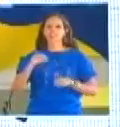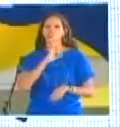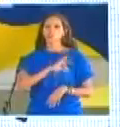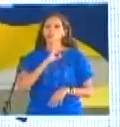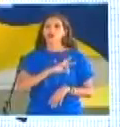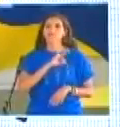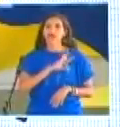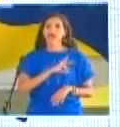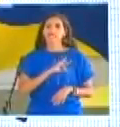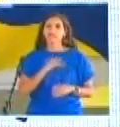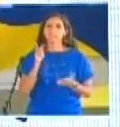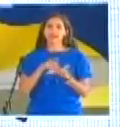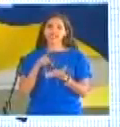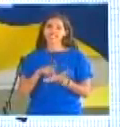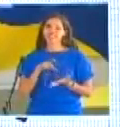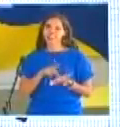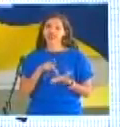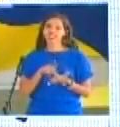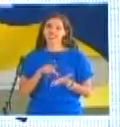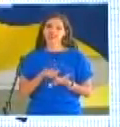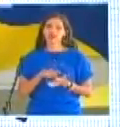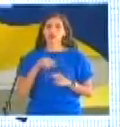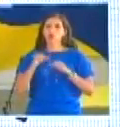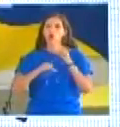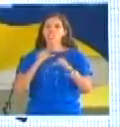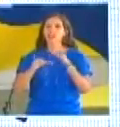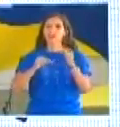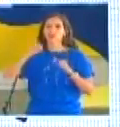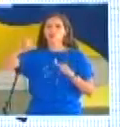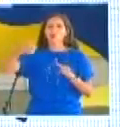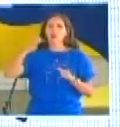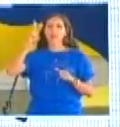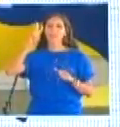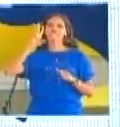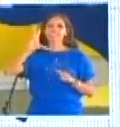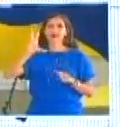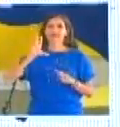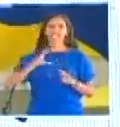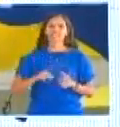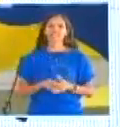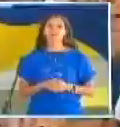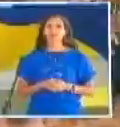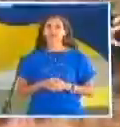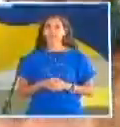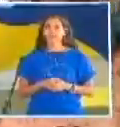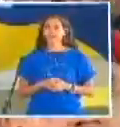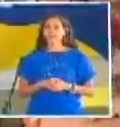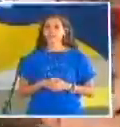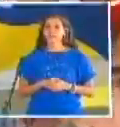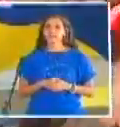sociales presentes, colectivo Juan 23...